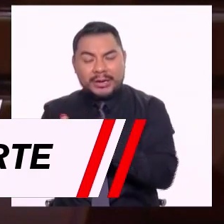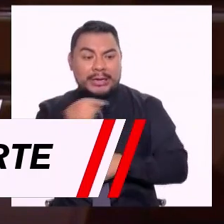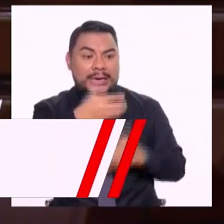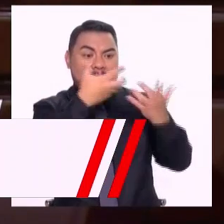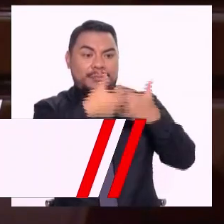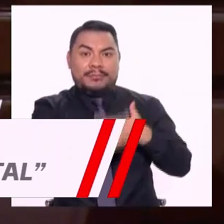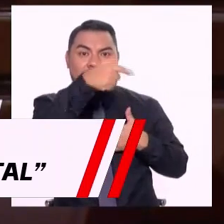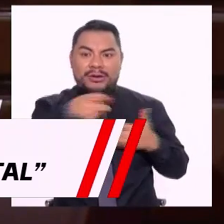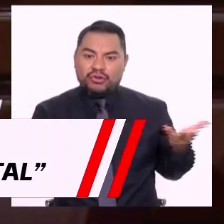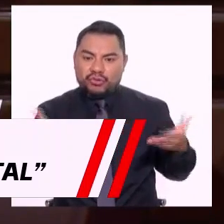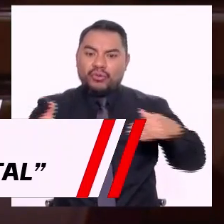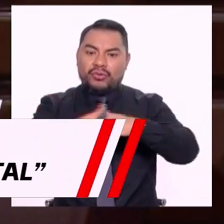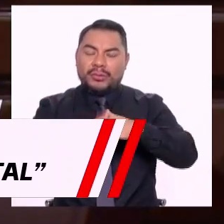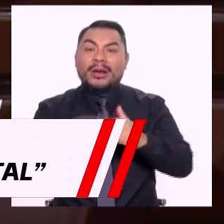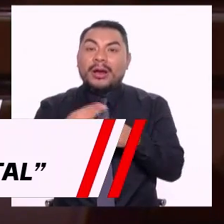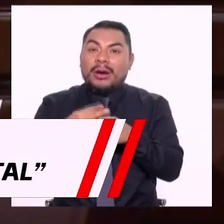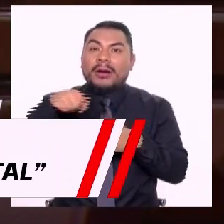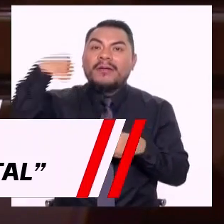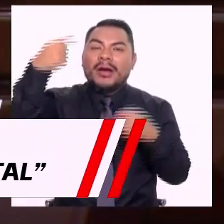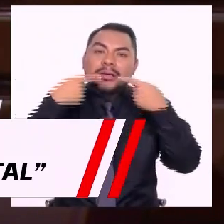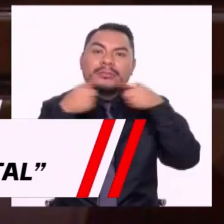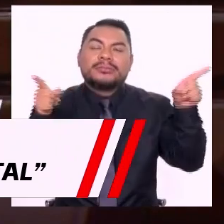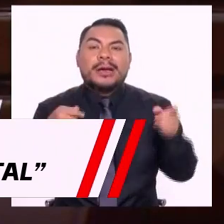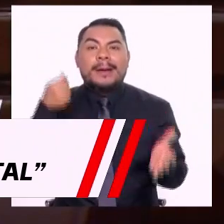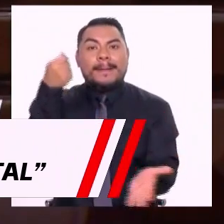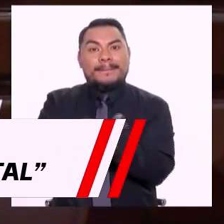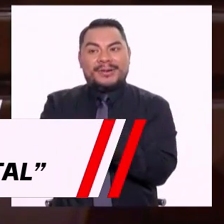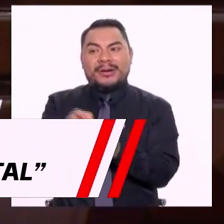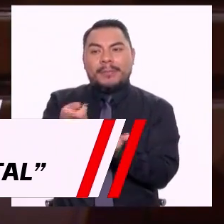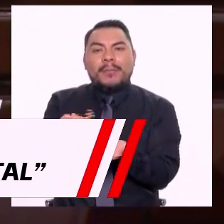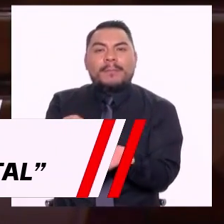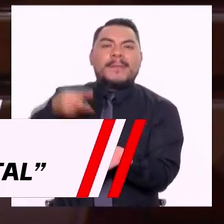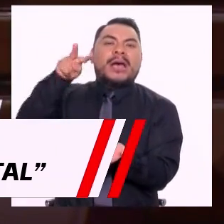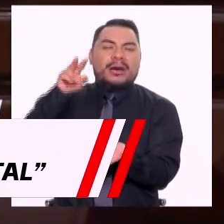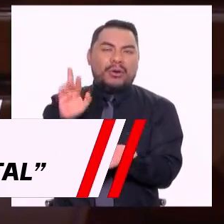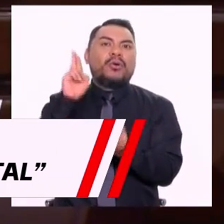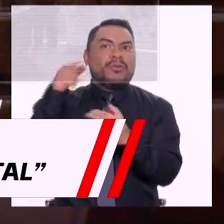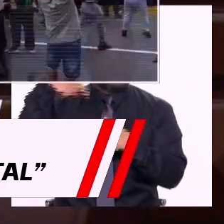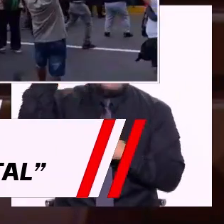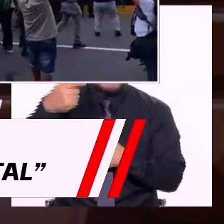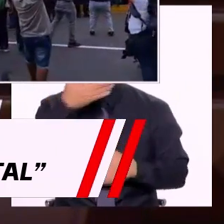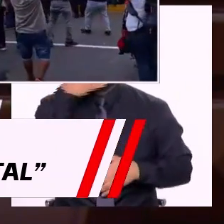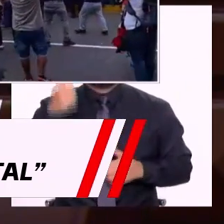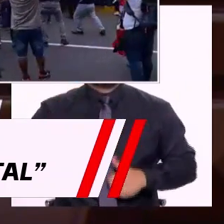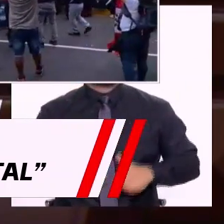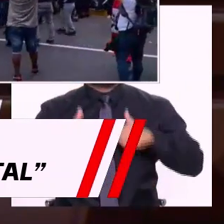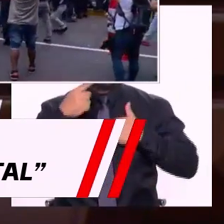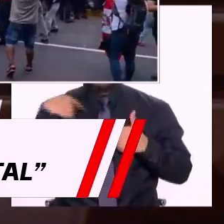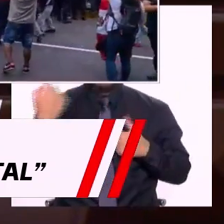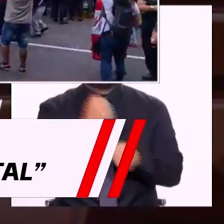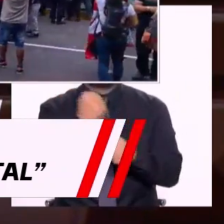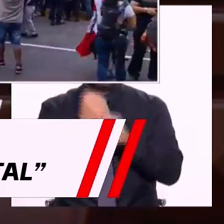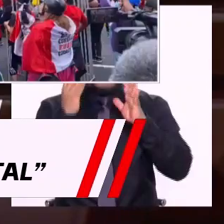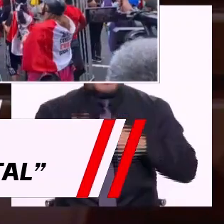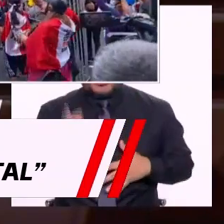vital, que mejore las condiciones de vida de nuestras trabajadoras y trabajadores. En el periodo